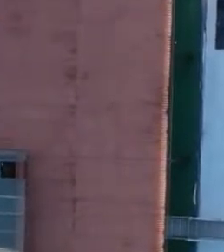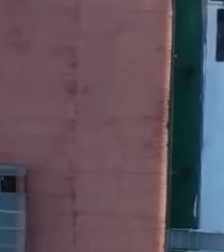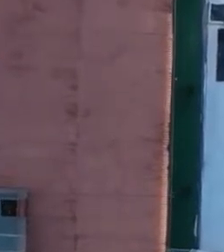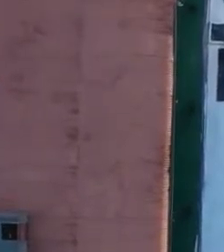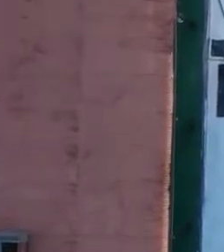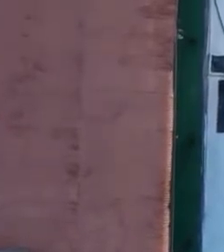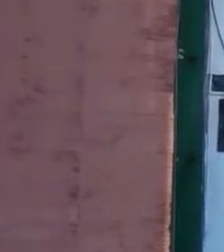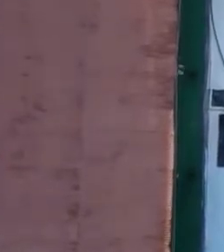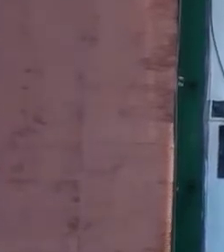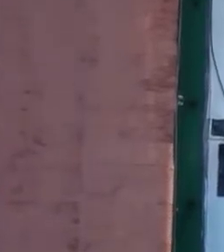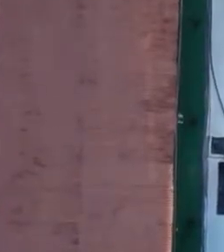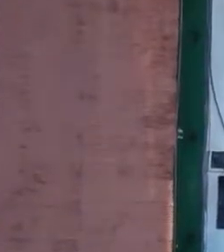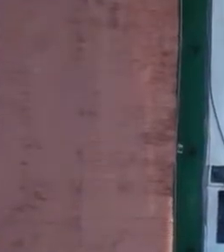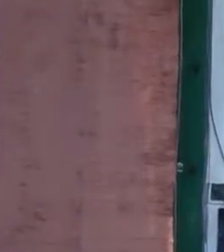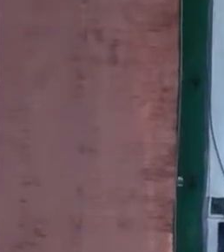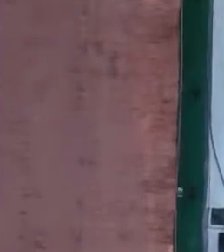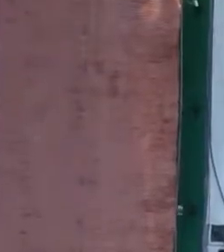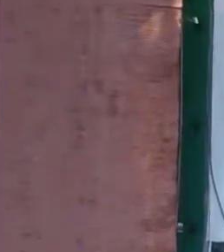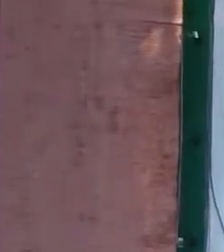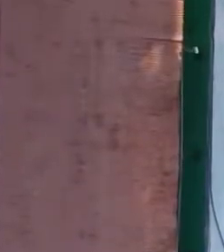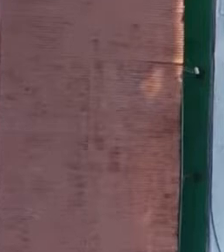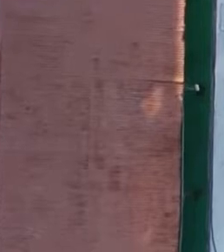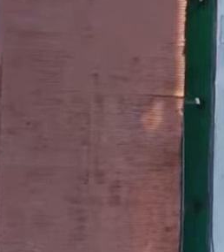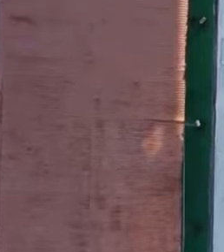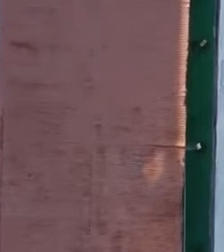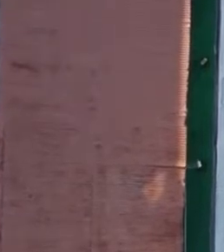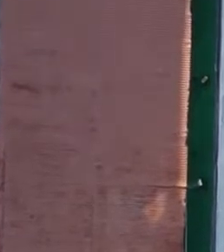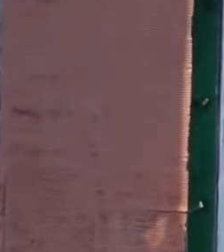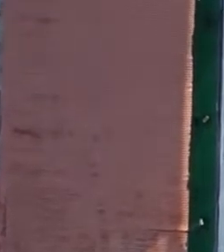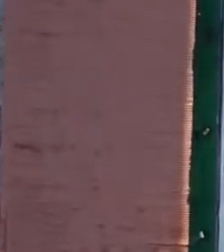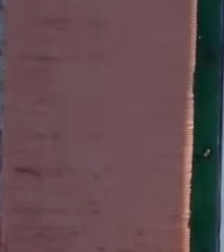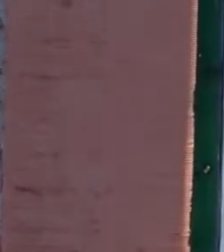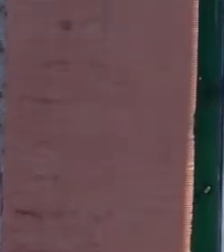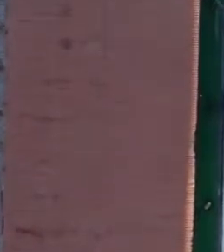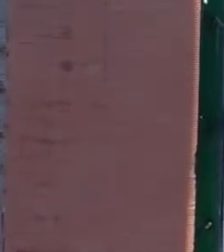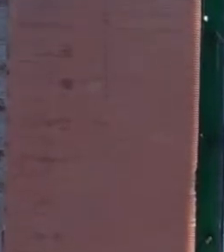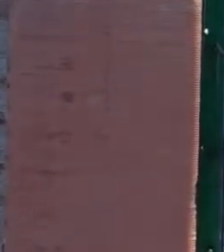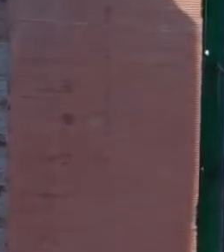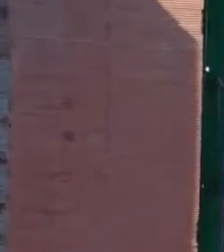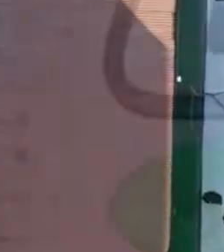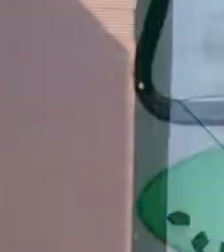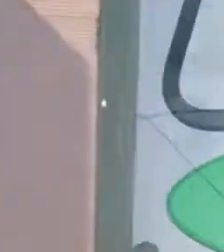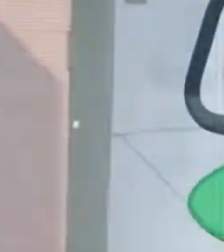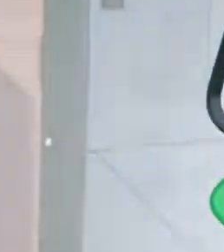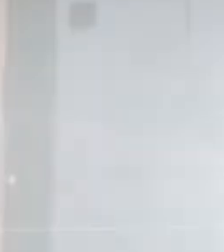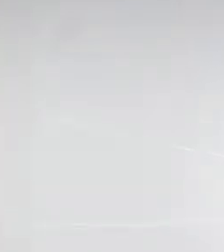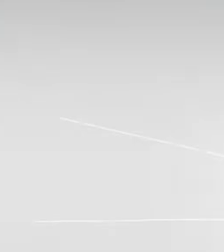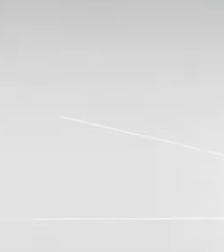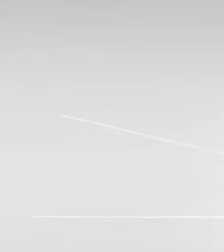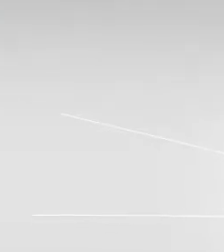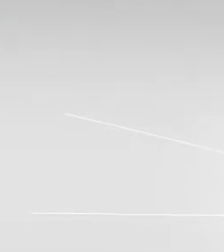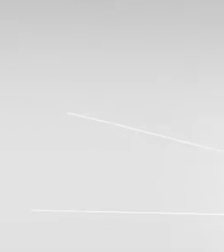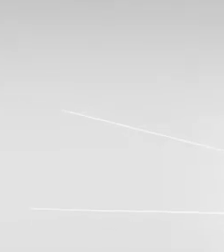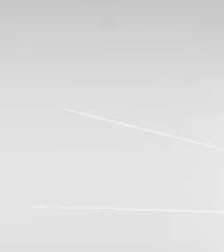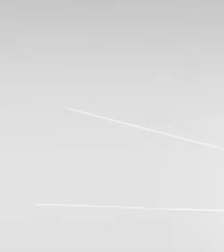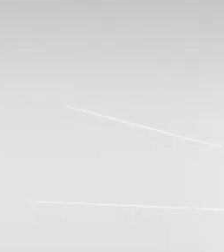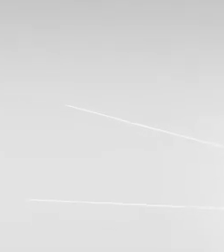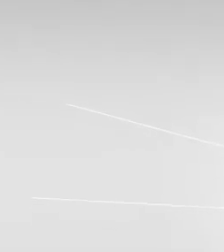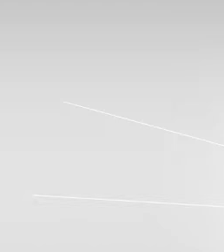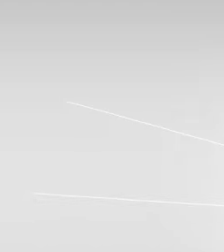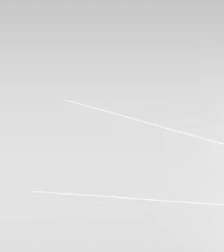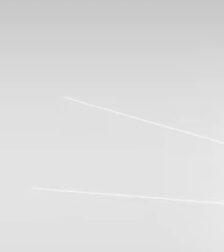arribaron y más de 70.000 millas náuticas navegadas, algo así como 150.000 kilómetros. Así que